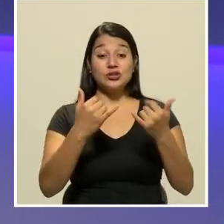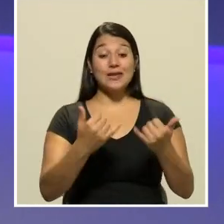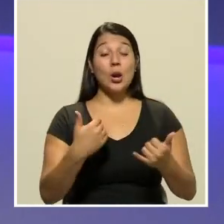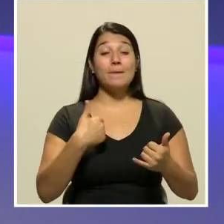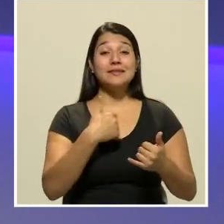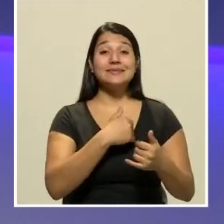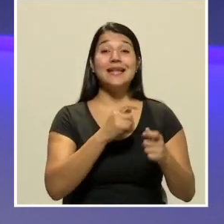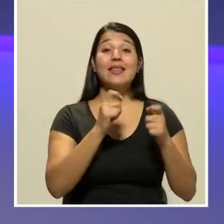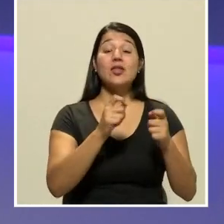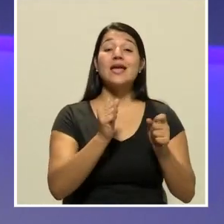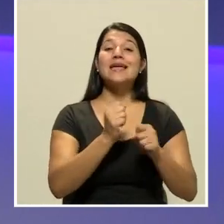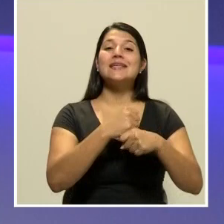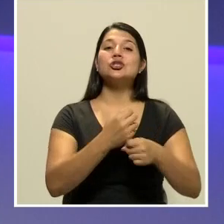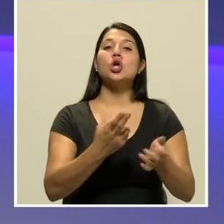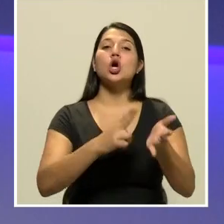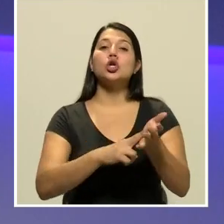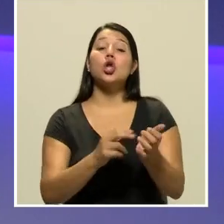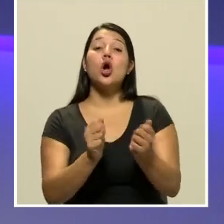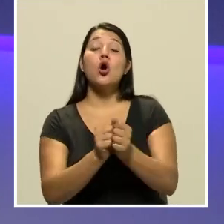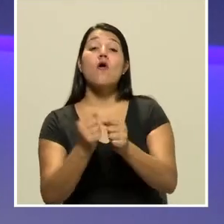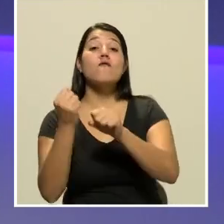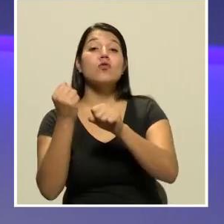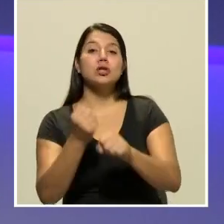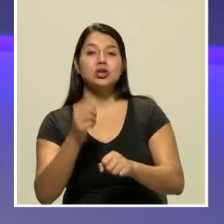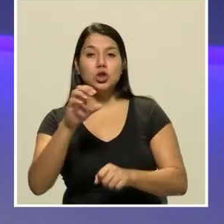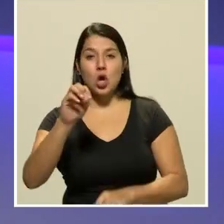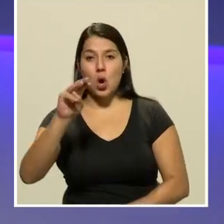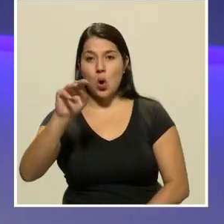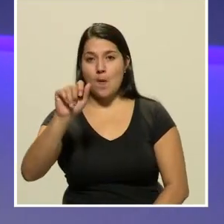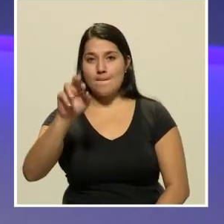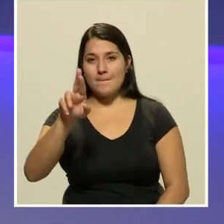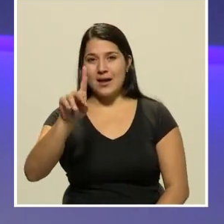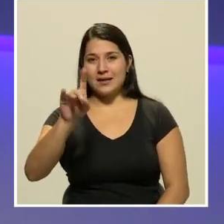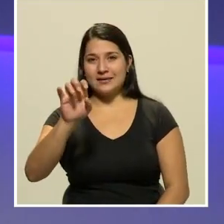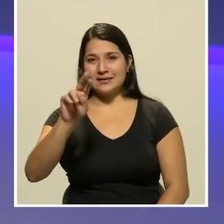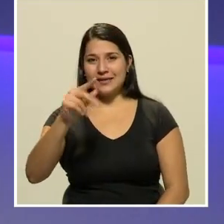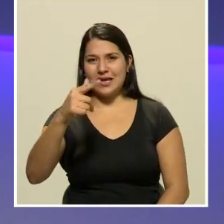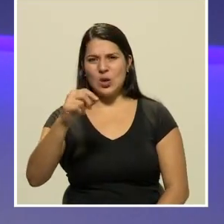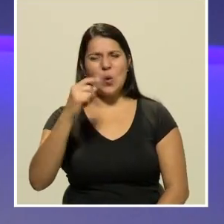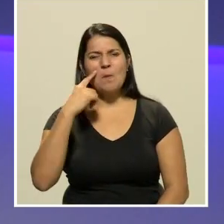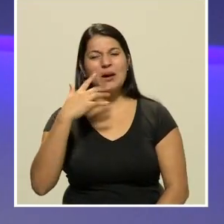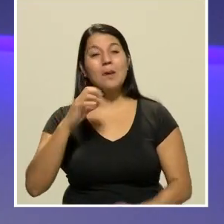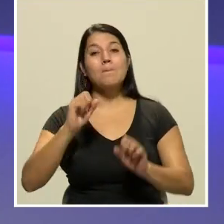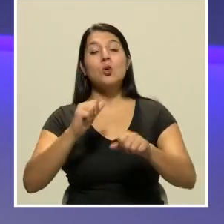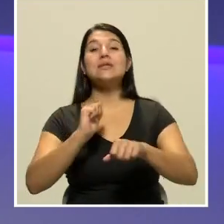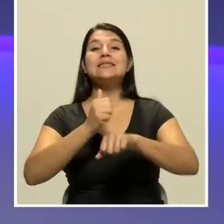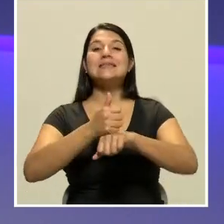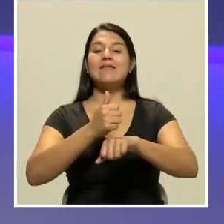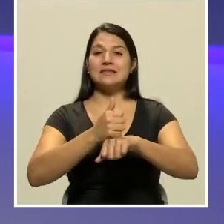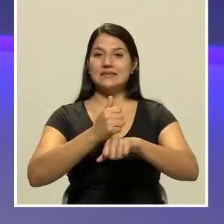un contrato con la Fundación Omar Dengo para generar una infraestructura